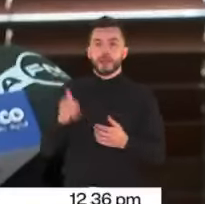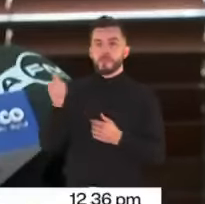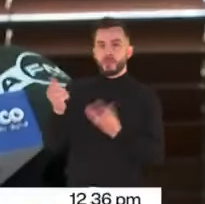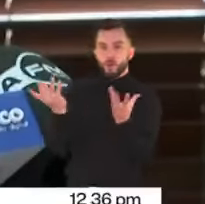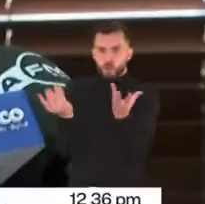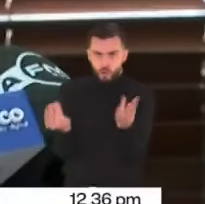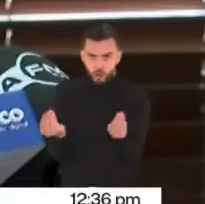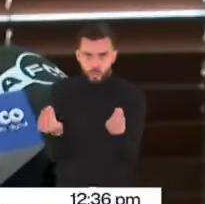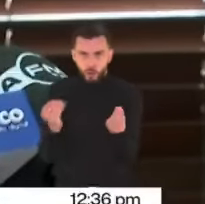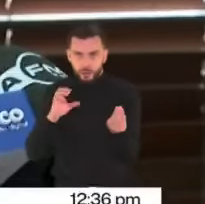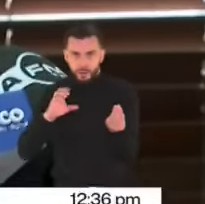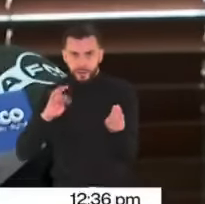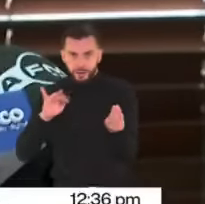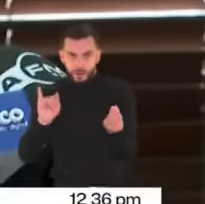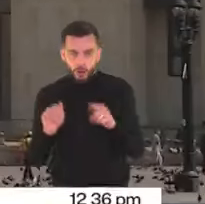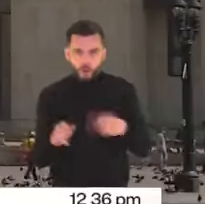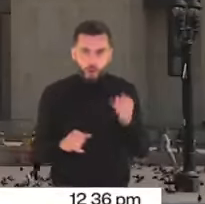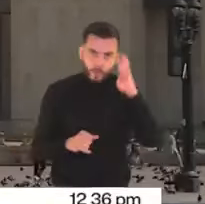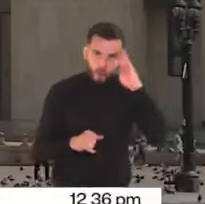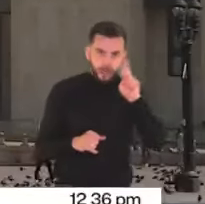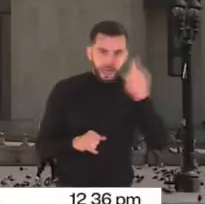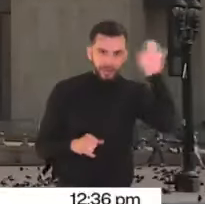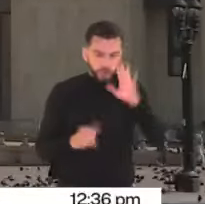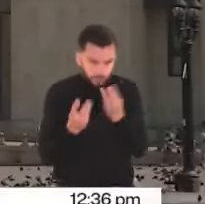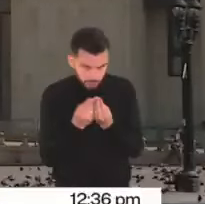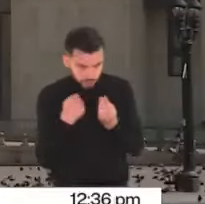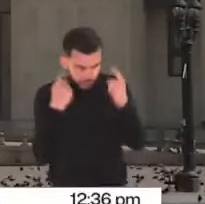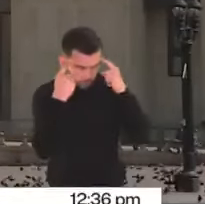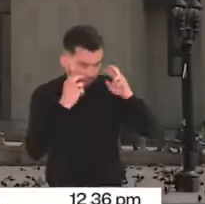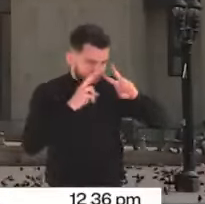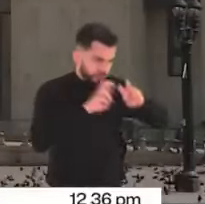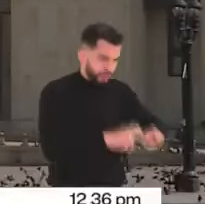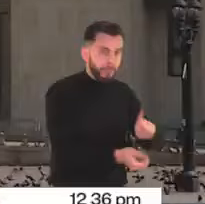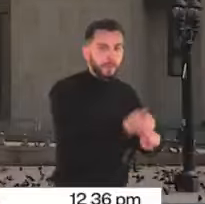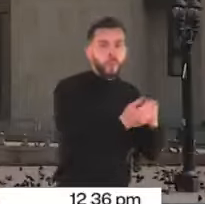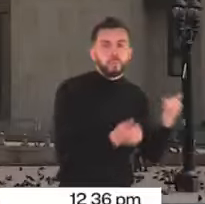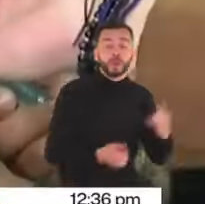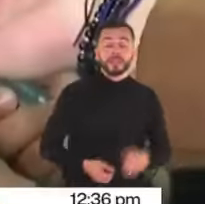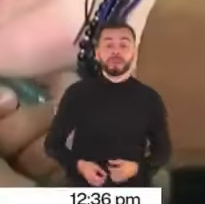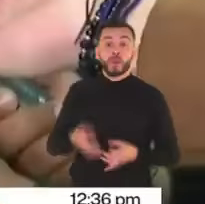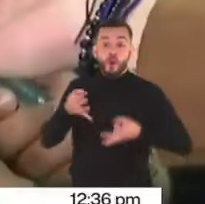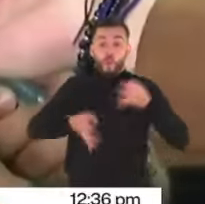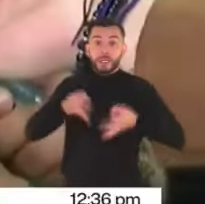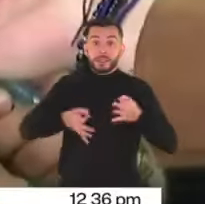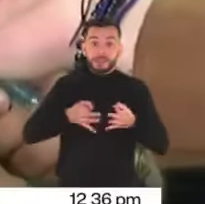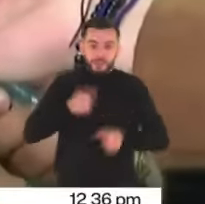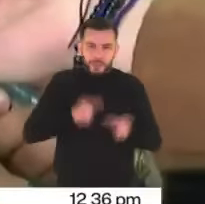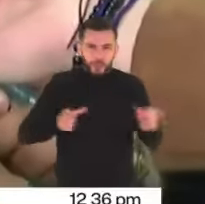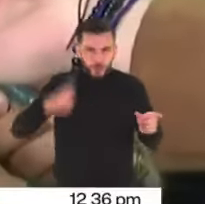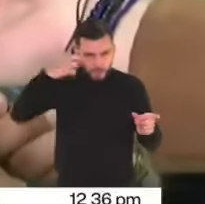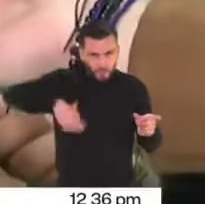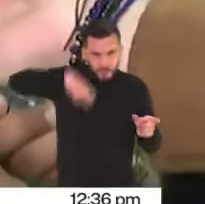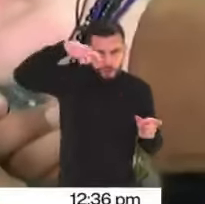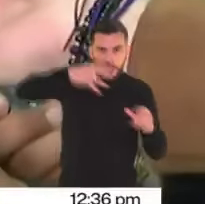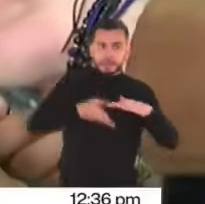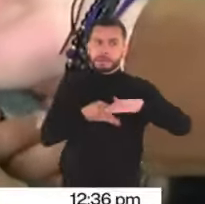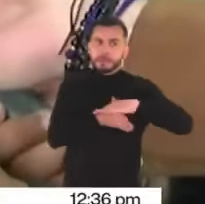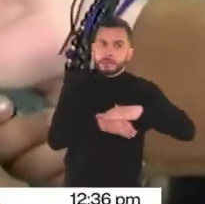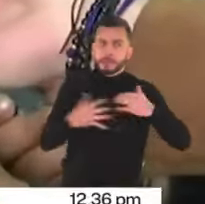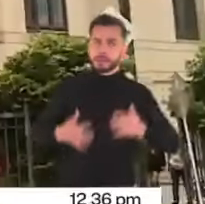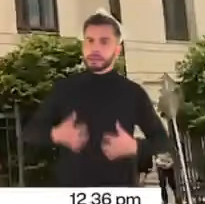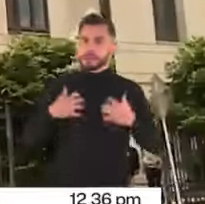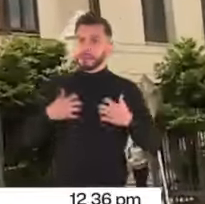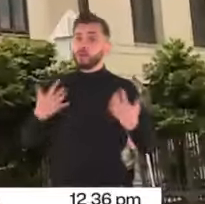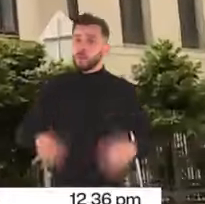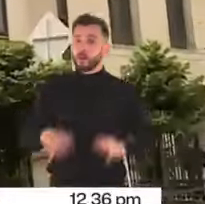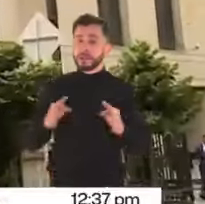inteligencia adelantadas por la Policía Nacional. Ante el preocupante panorama para los magistrados, el presidente Gerson Chaverra aseguró que la seguridad tiene que